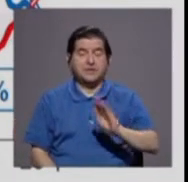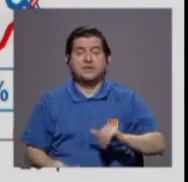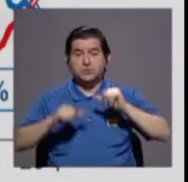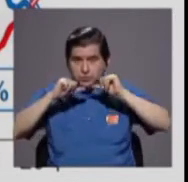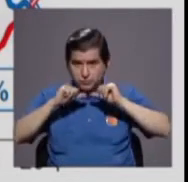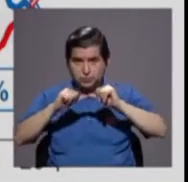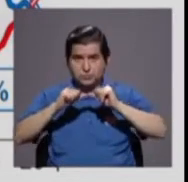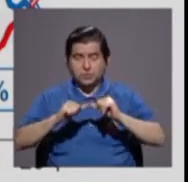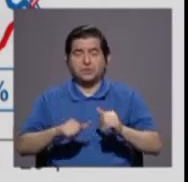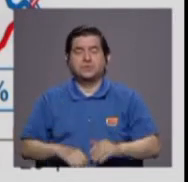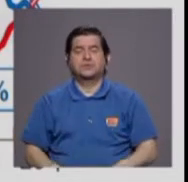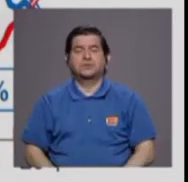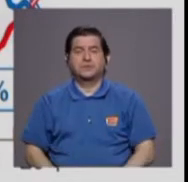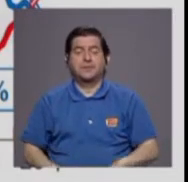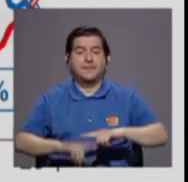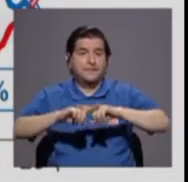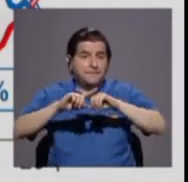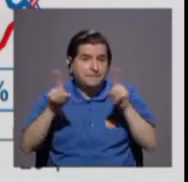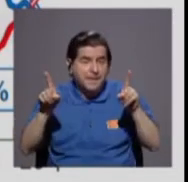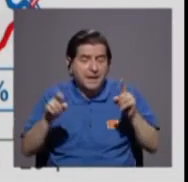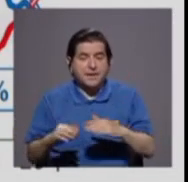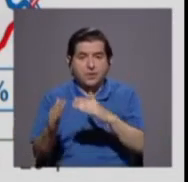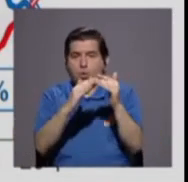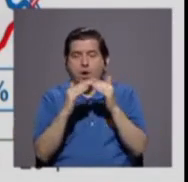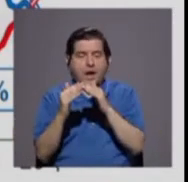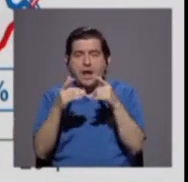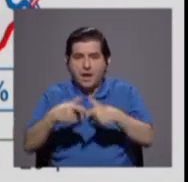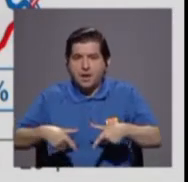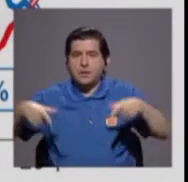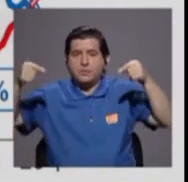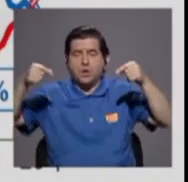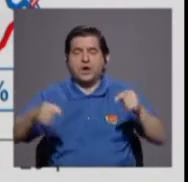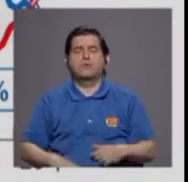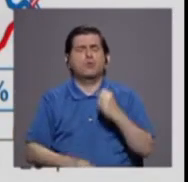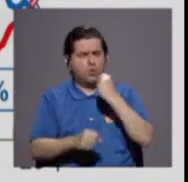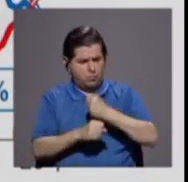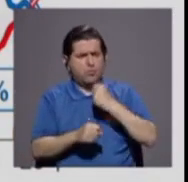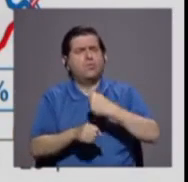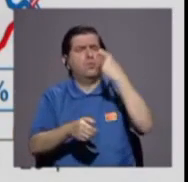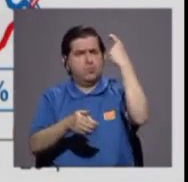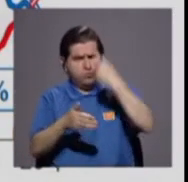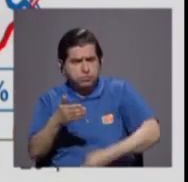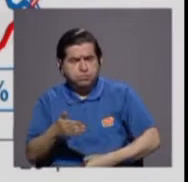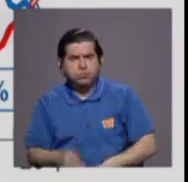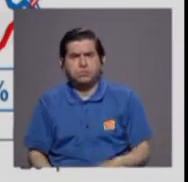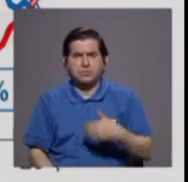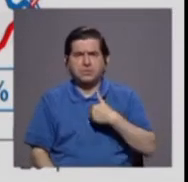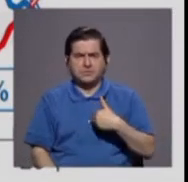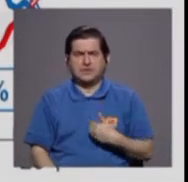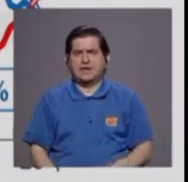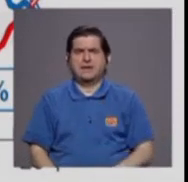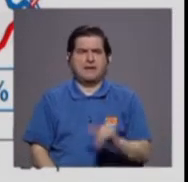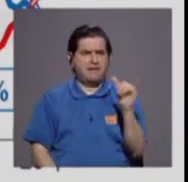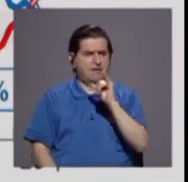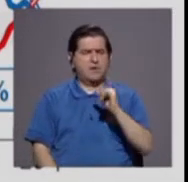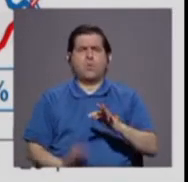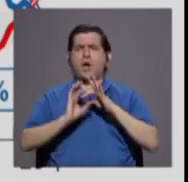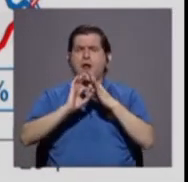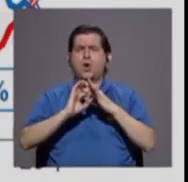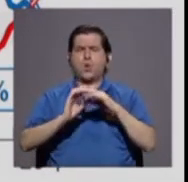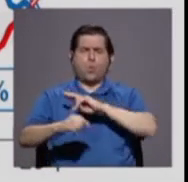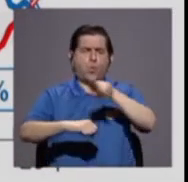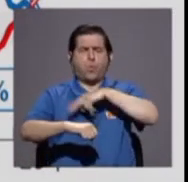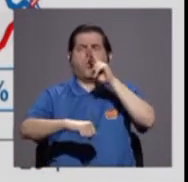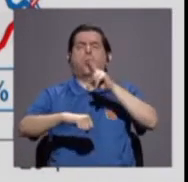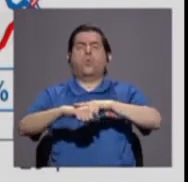sucesor. Sin embargo, el pueblo japonés es un pueblo muy trabajador y sobre todo que tiene una gran unidad